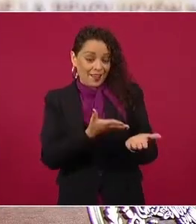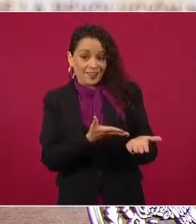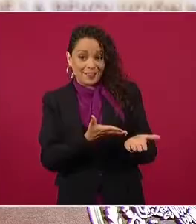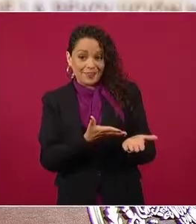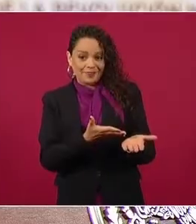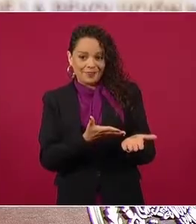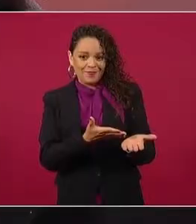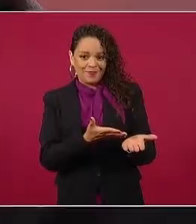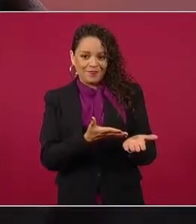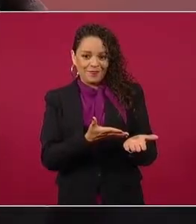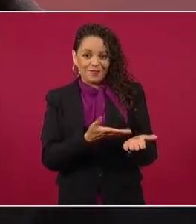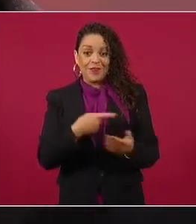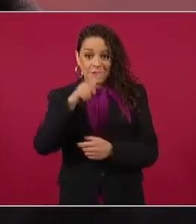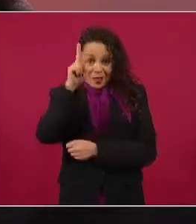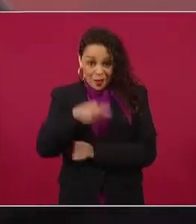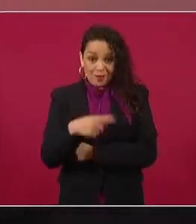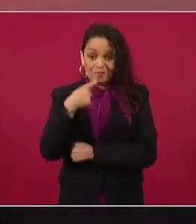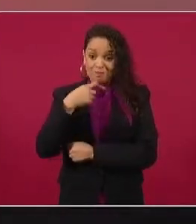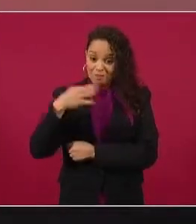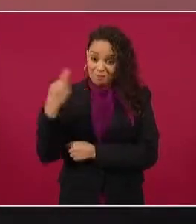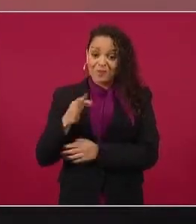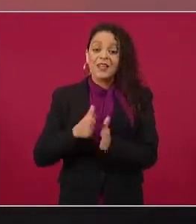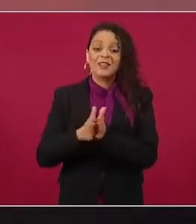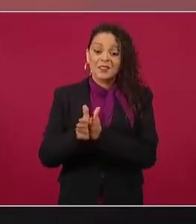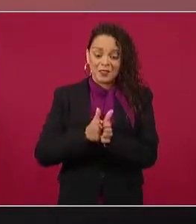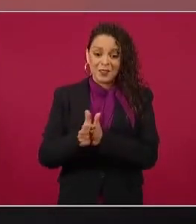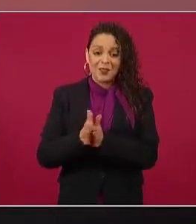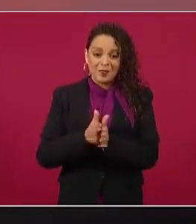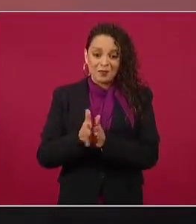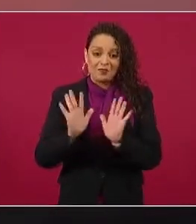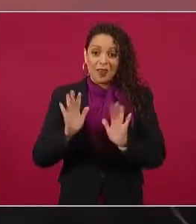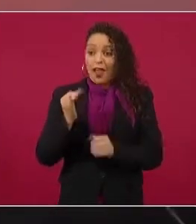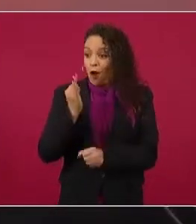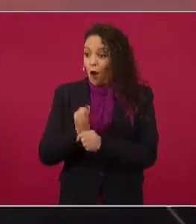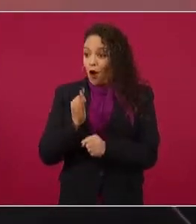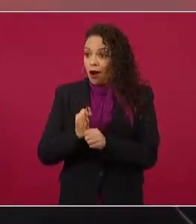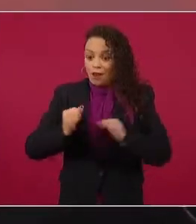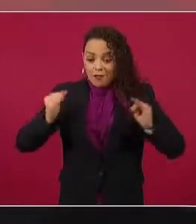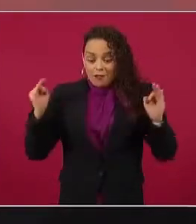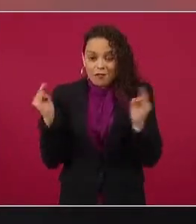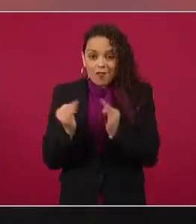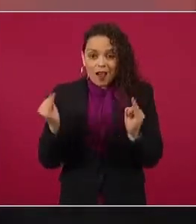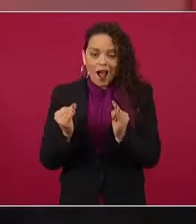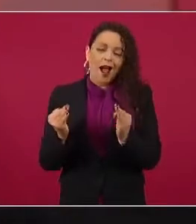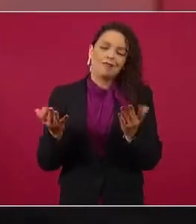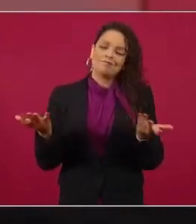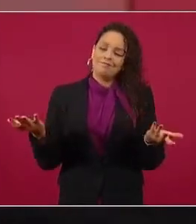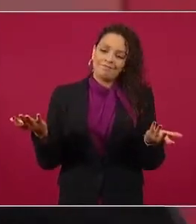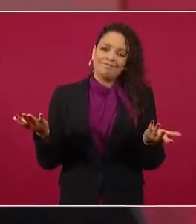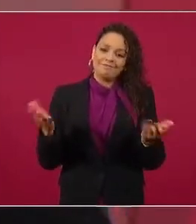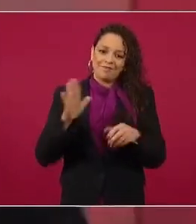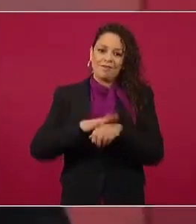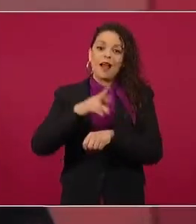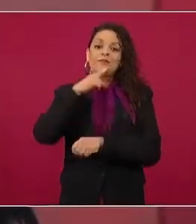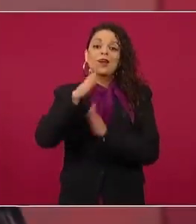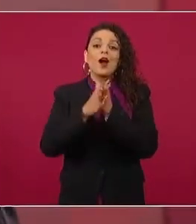Pero es muy bueno el chocolate. Presidente, Nada más ahora que hay frío, chocolate con pan.